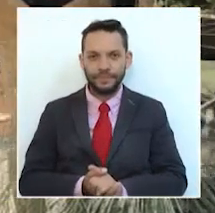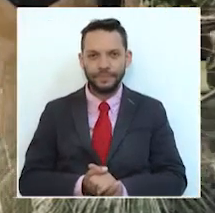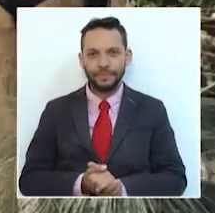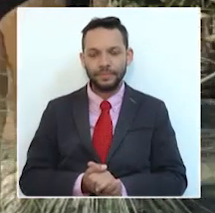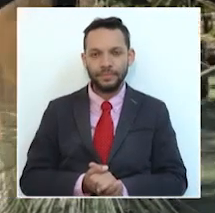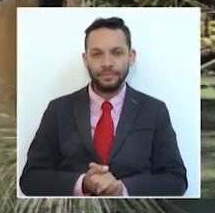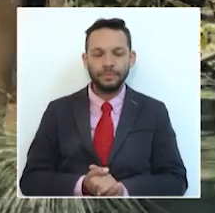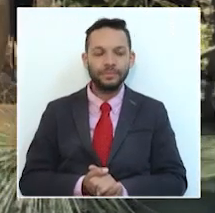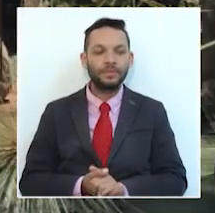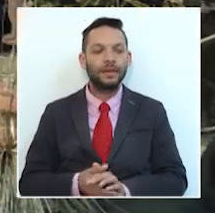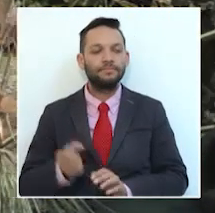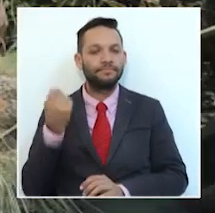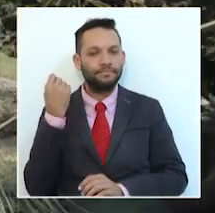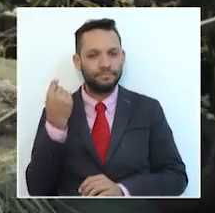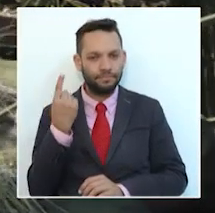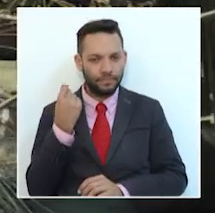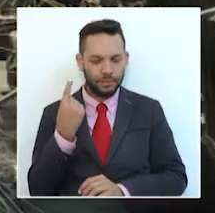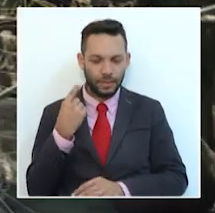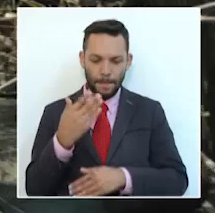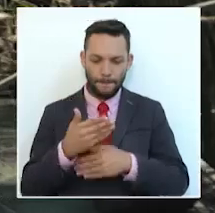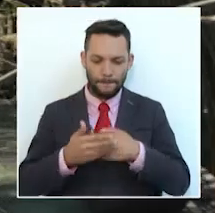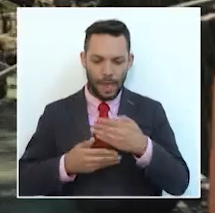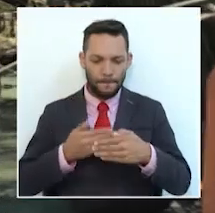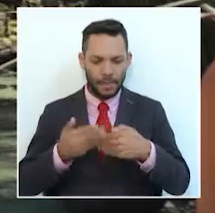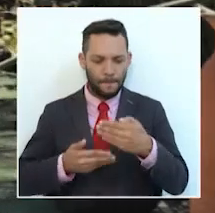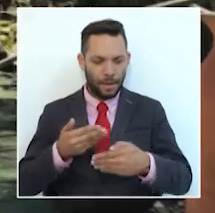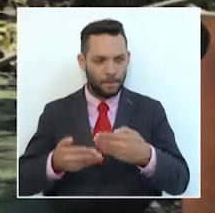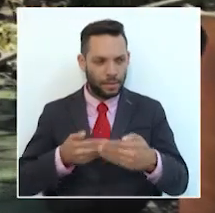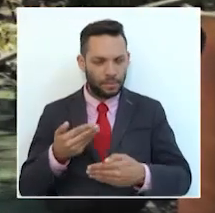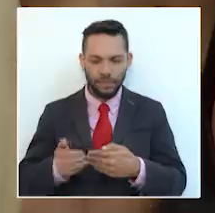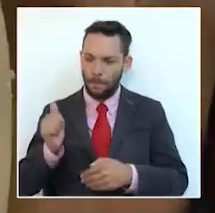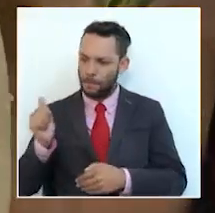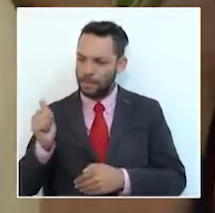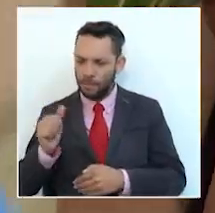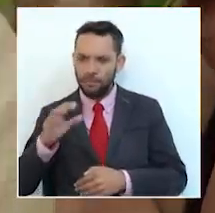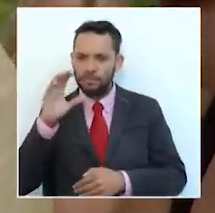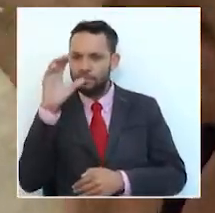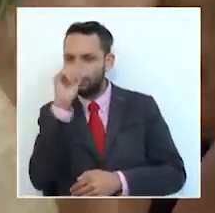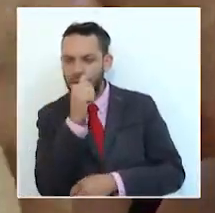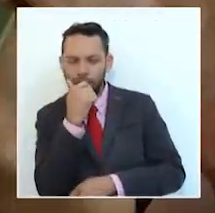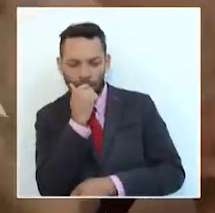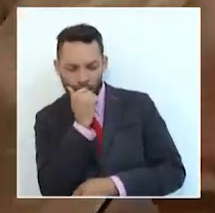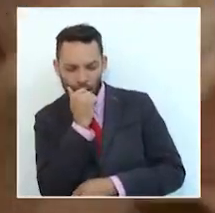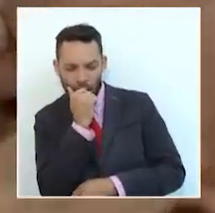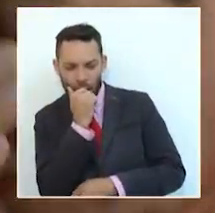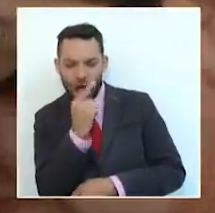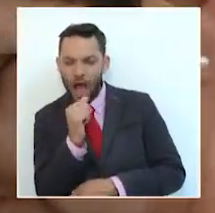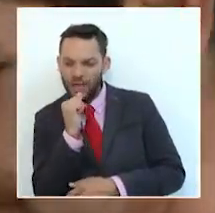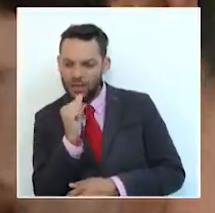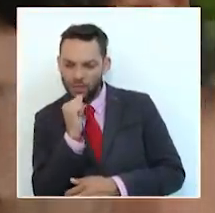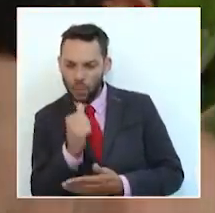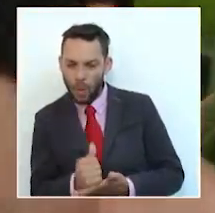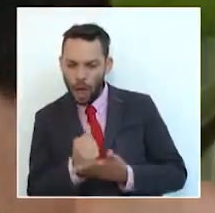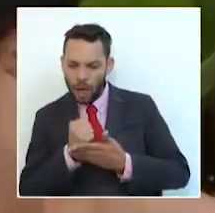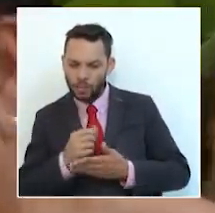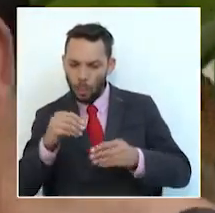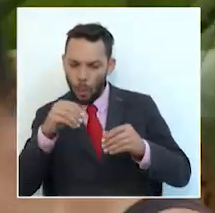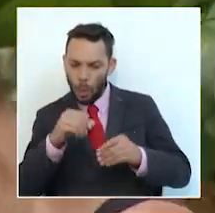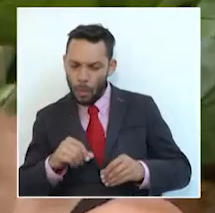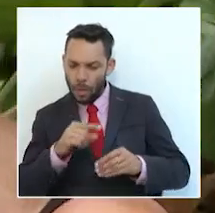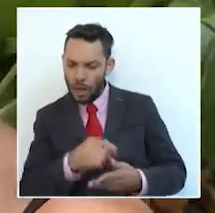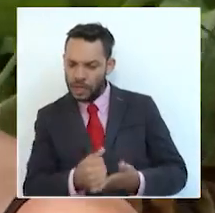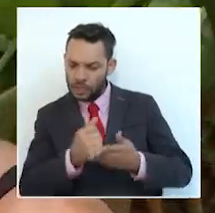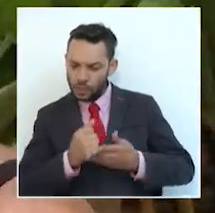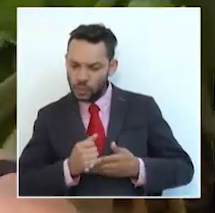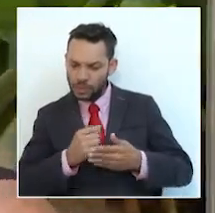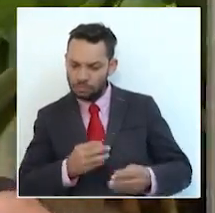en ese proceso como como descubren cómo elaboran qué mezclas hacen cómo llegan a utilizar